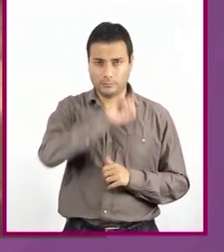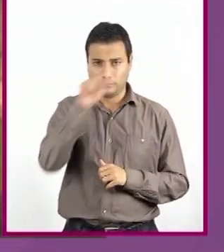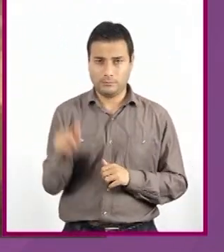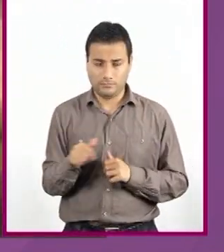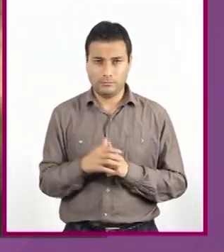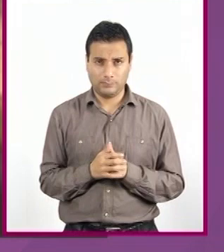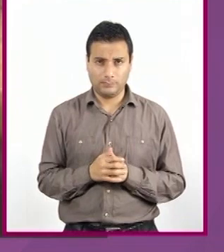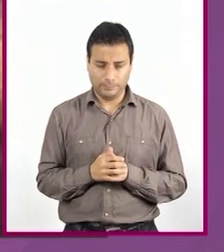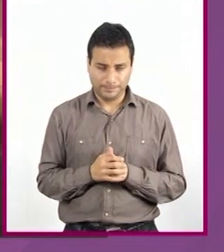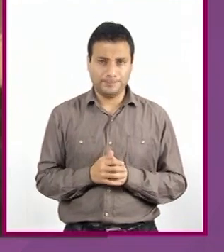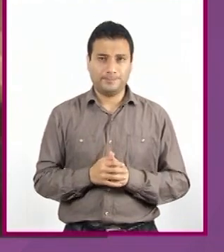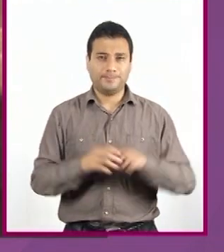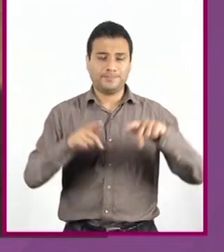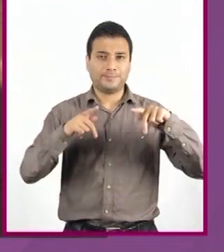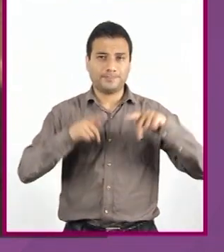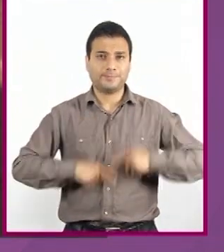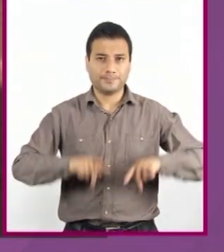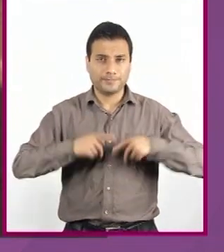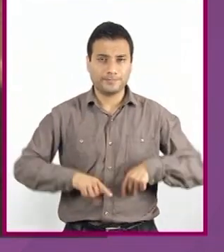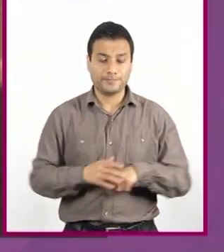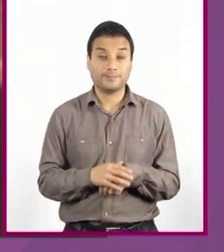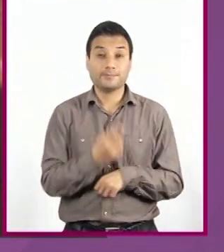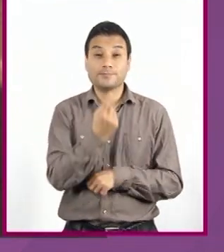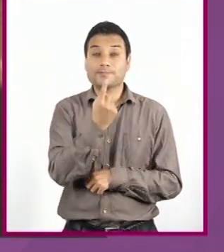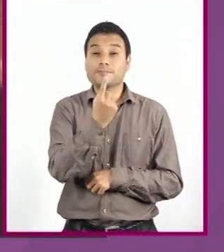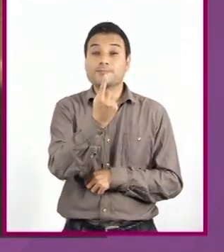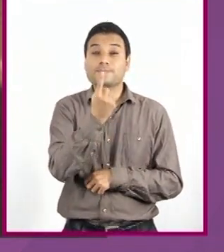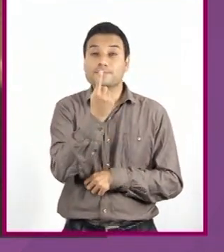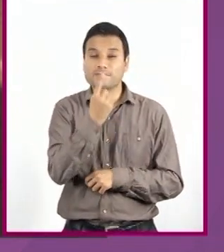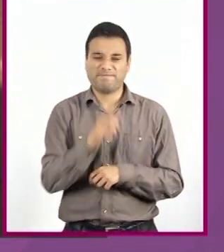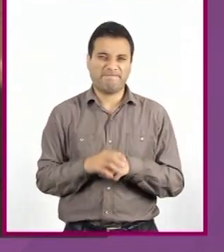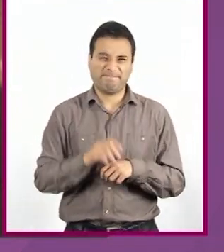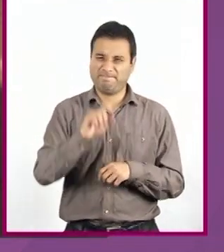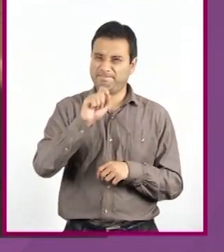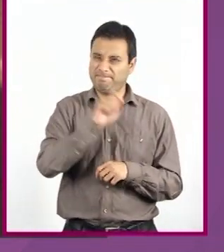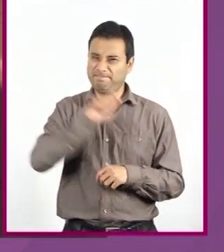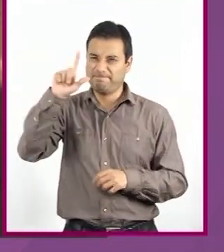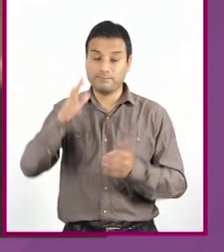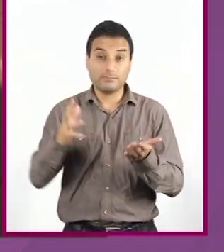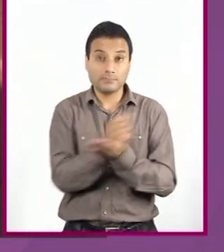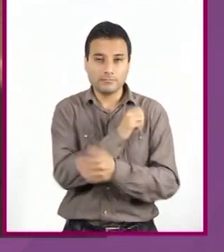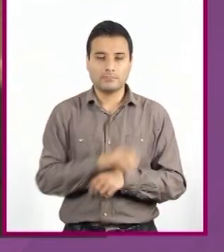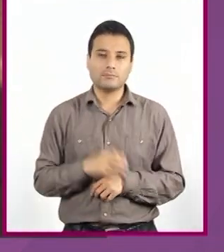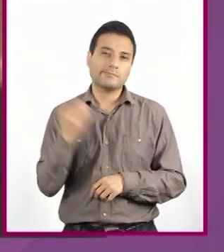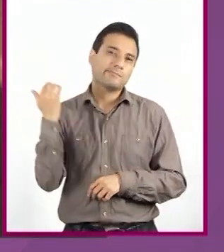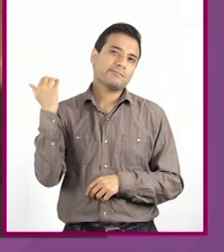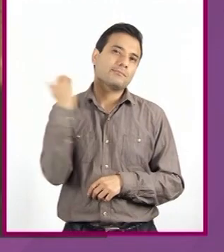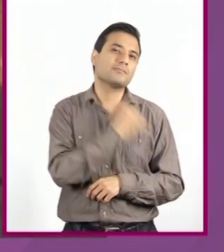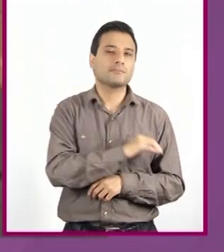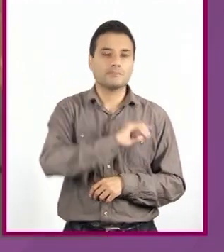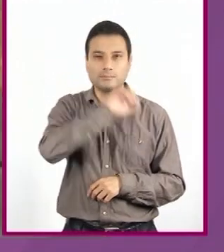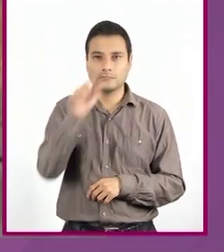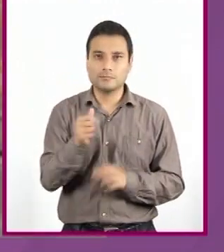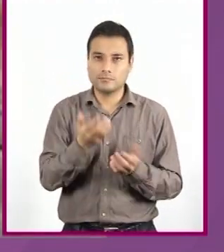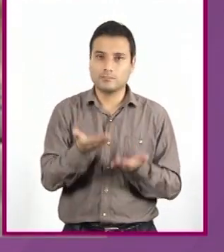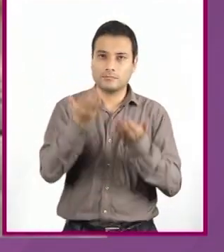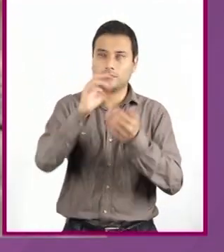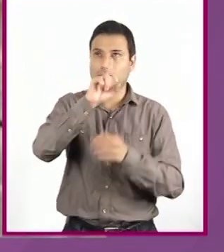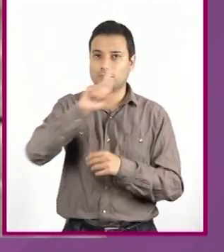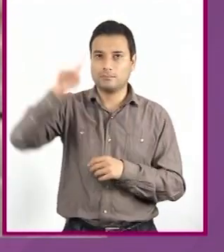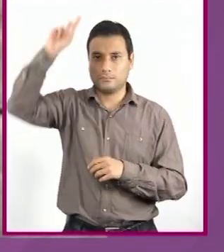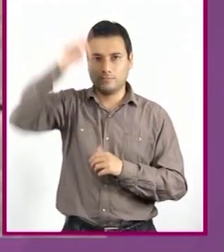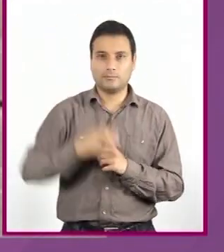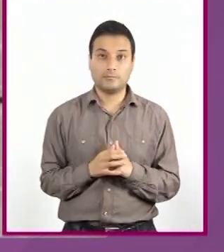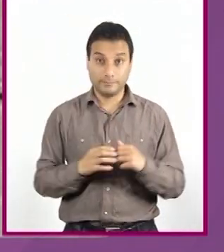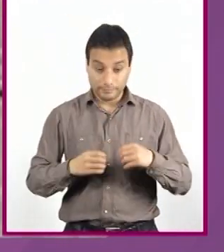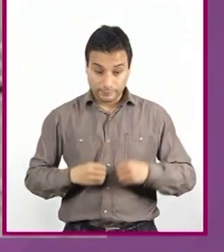dioses la sangre del decapitado, que era el jugador destacado o ganador. Se ofrendaba lo mejor que se tenía, la propia